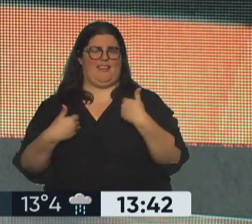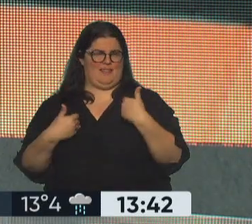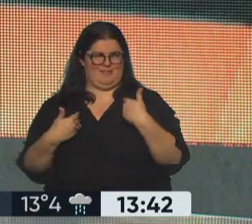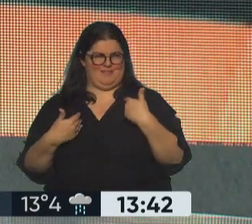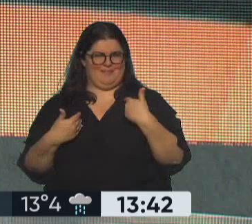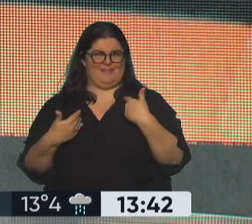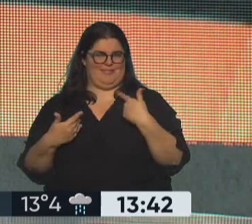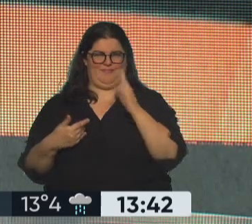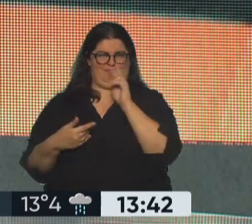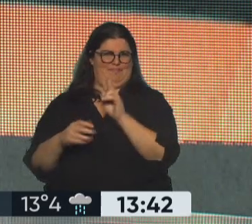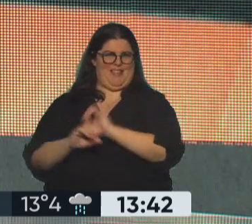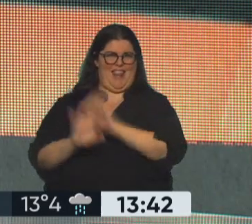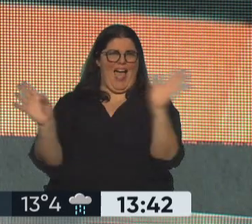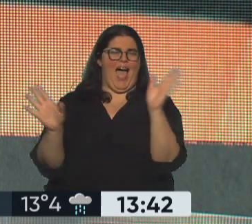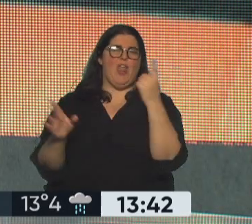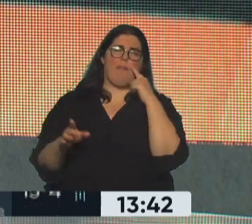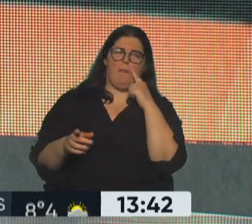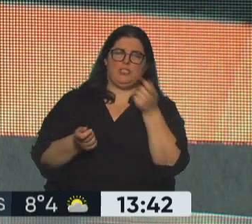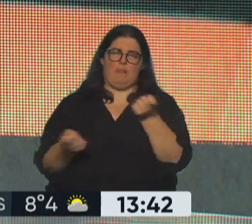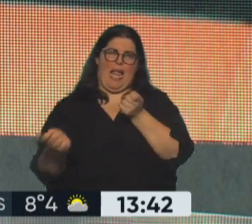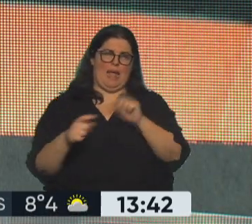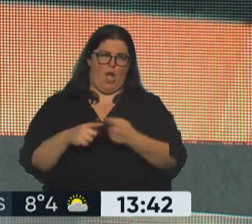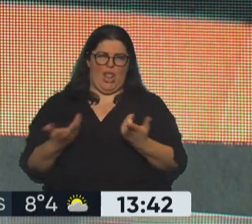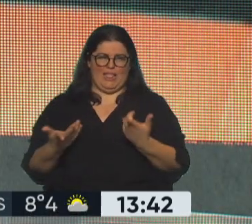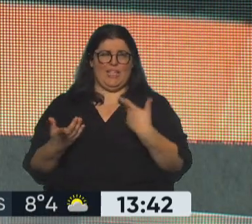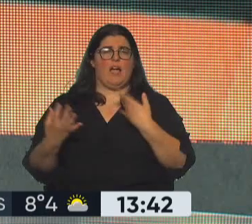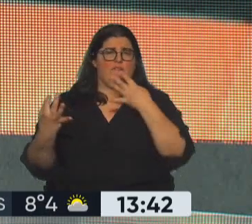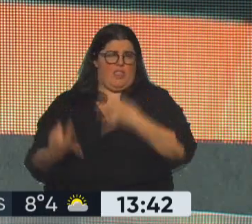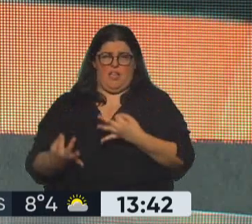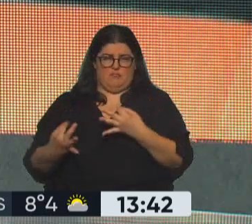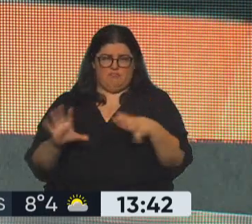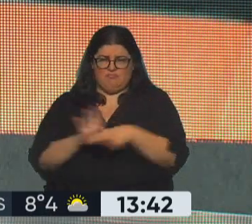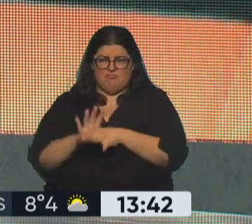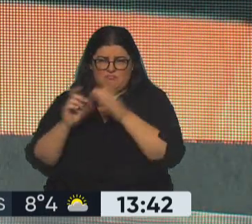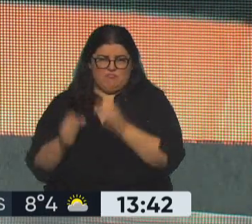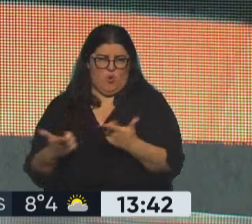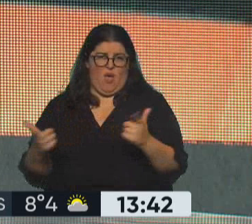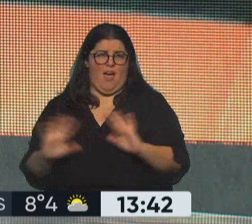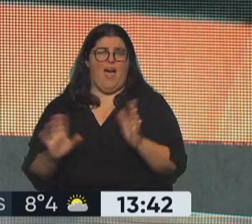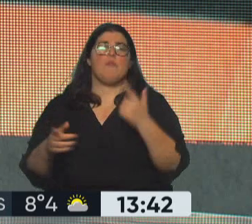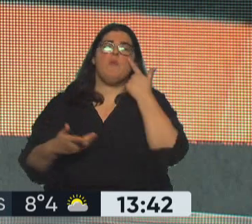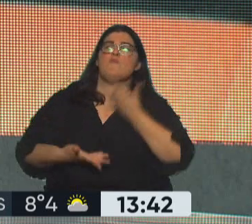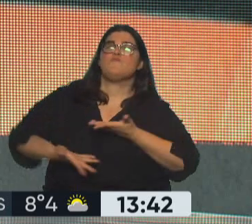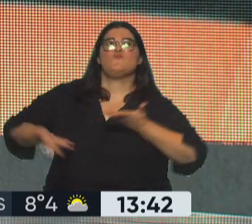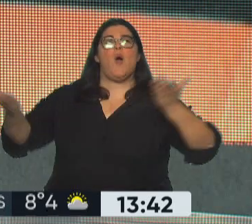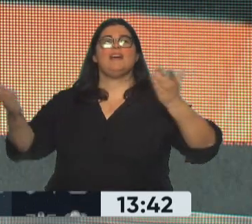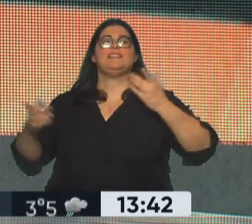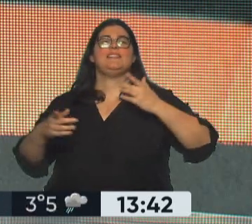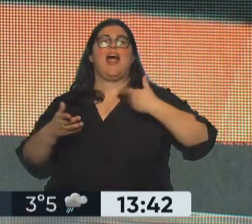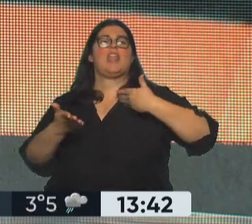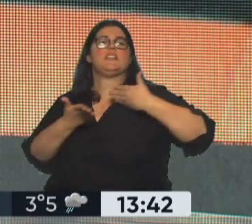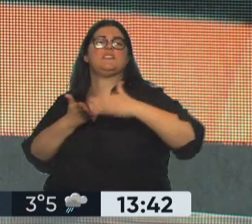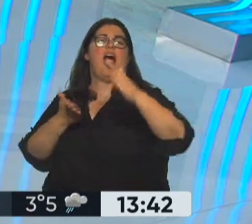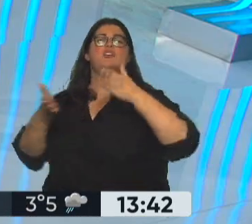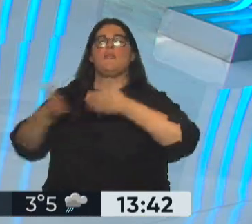es claro, digamos, que es un manejo ineficiente, una política de exhibición pública del rechazo hacia